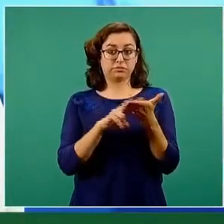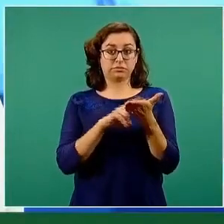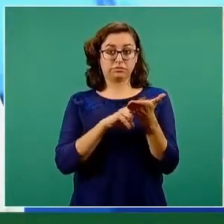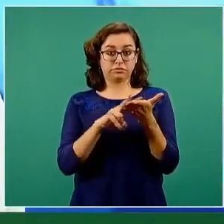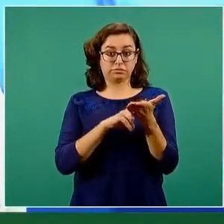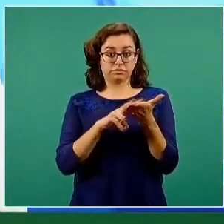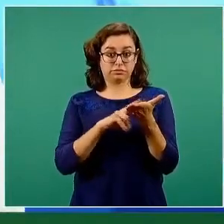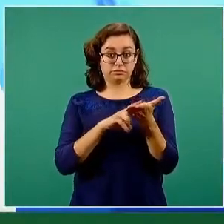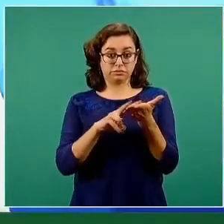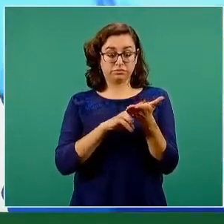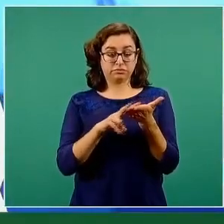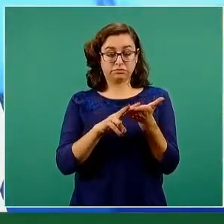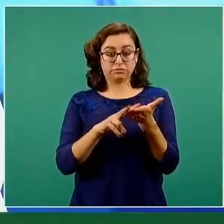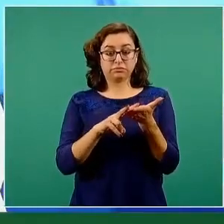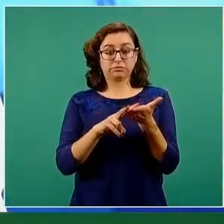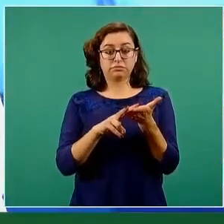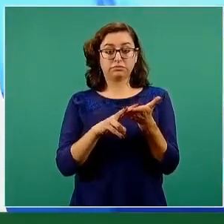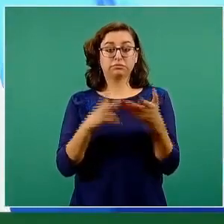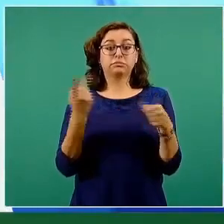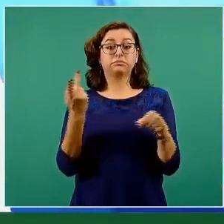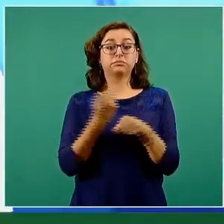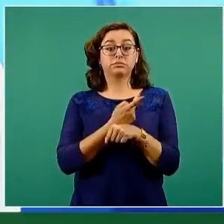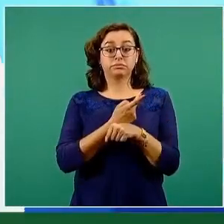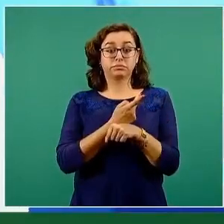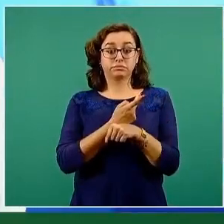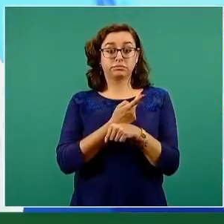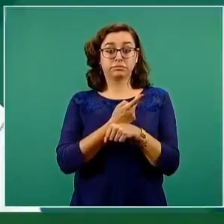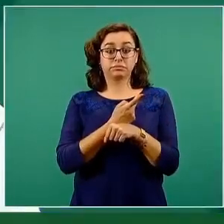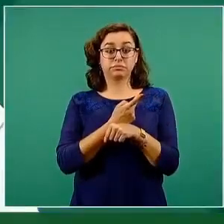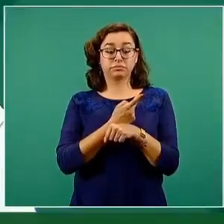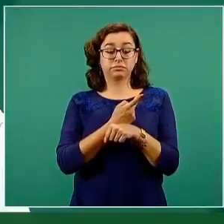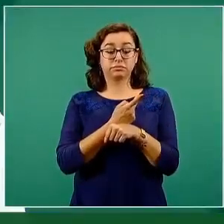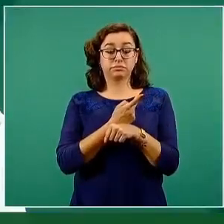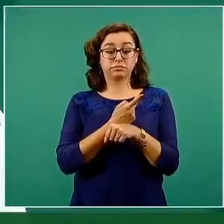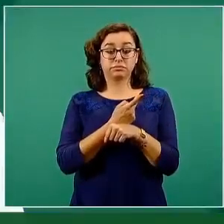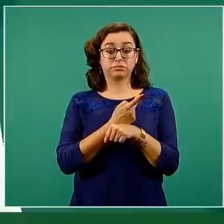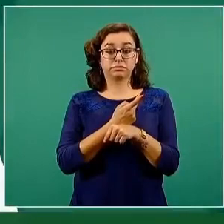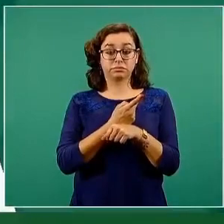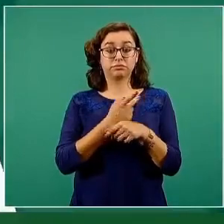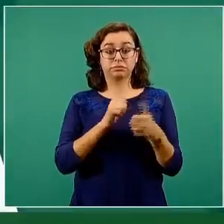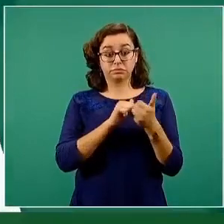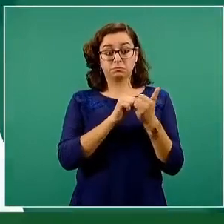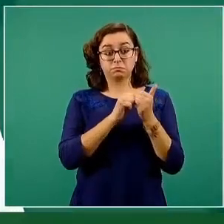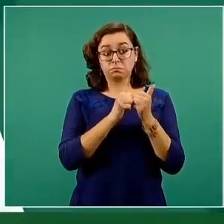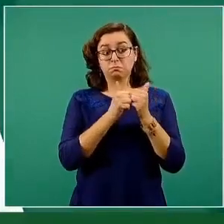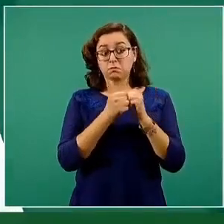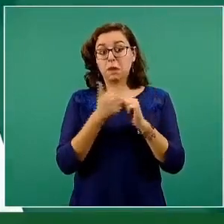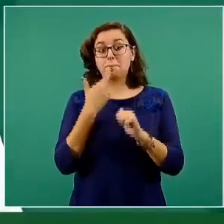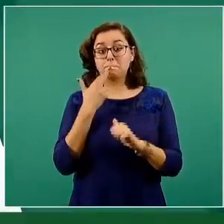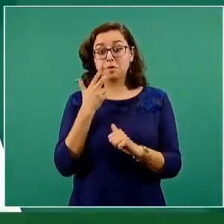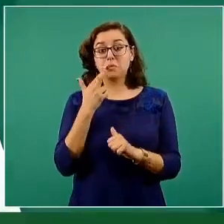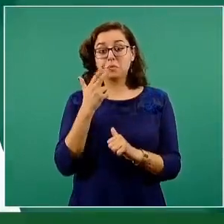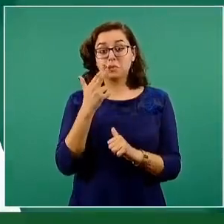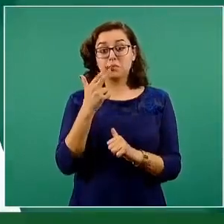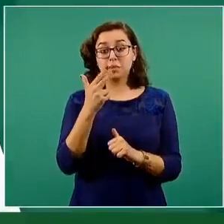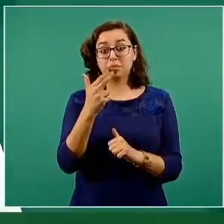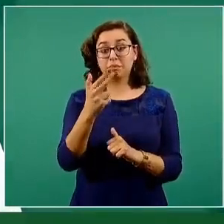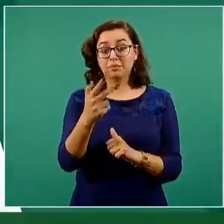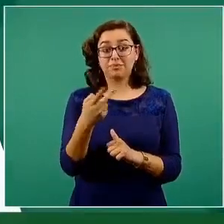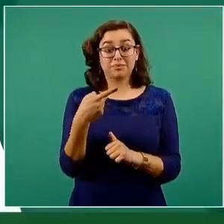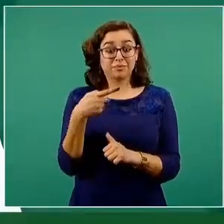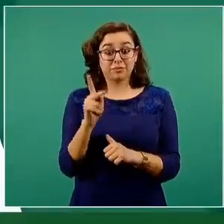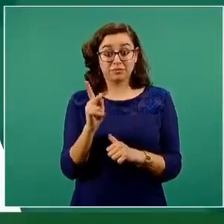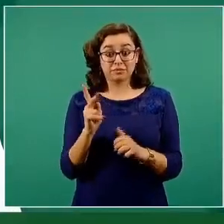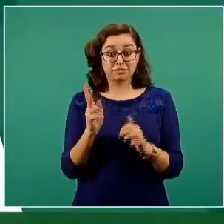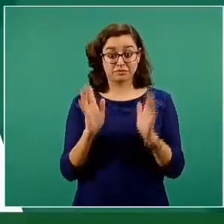y lo que hemos visto es que hay esa tendencia progresiva a la mejoría. Pero no